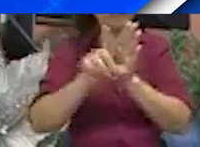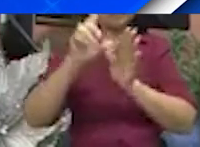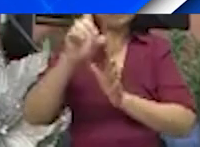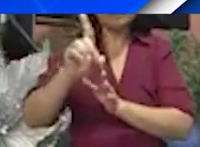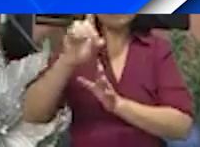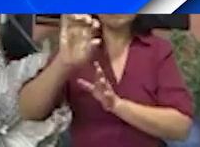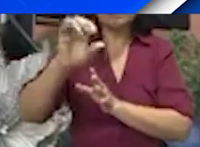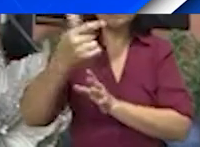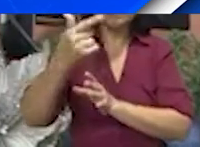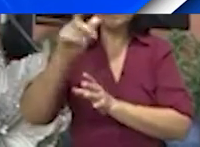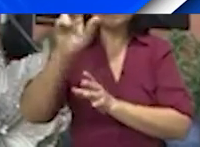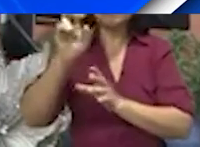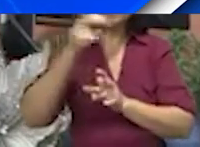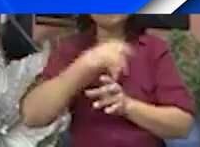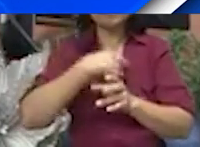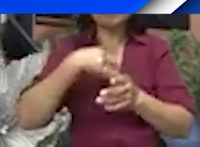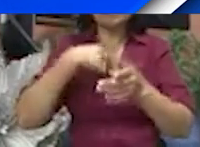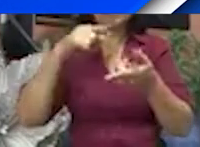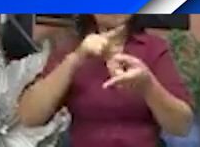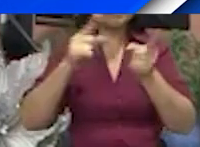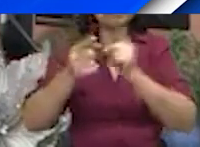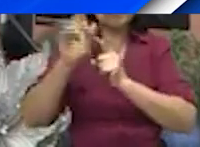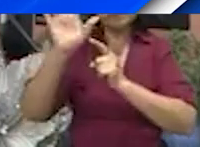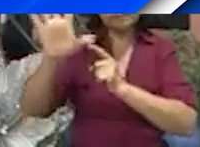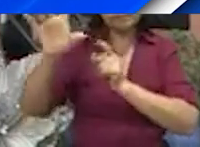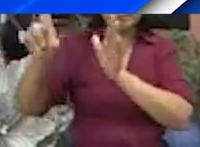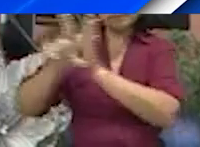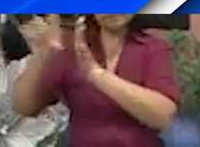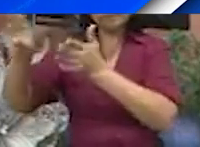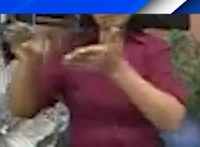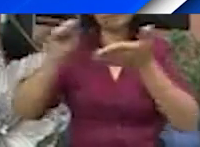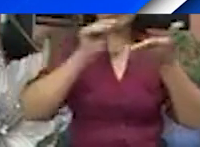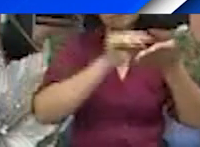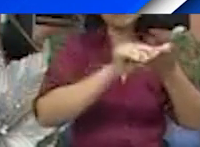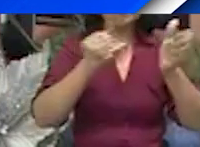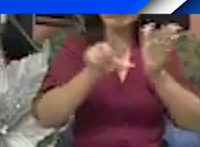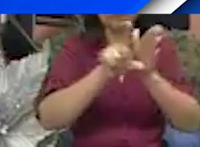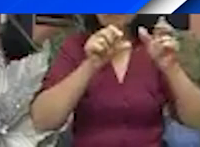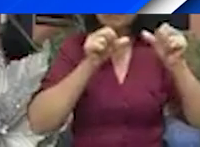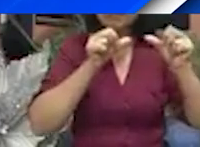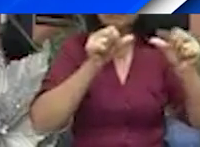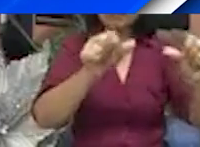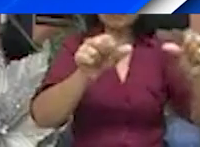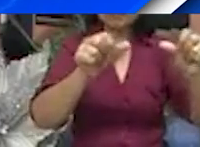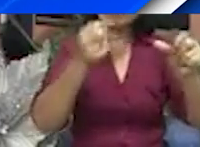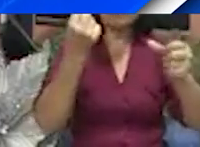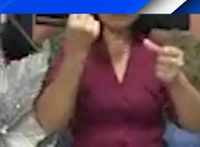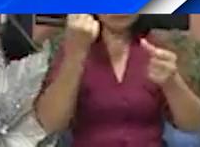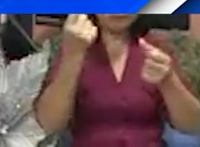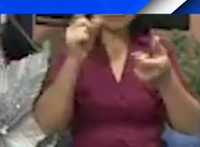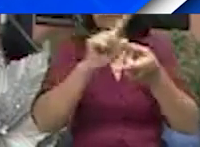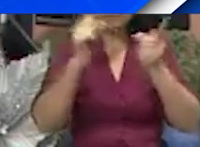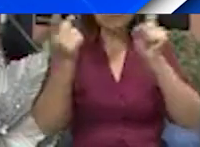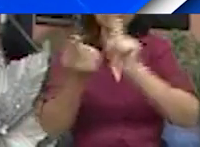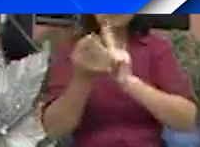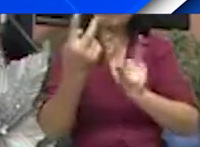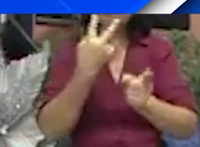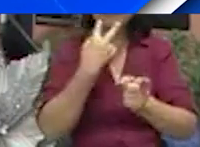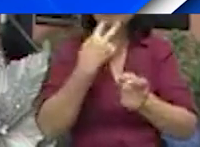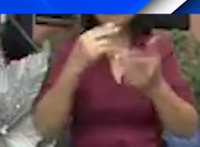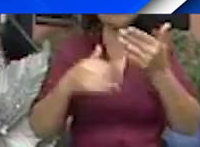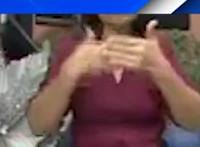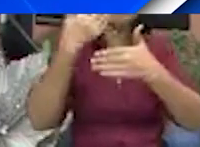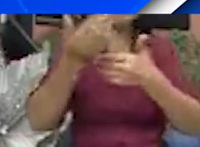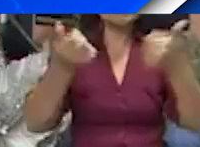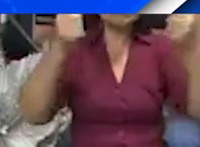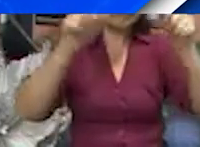jurídico nicaragüense, que produjo el traslado de 5 normas consolidadas a normas vigentes debido a que no tuvieron ninguna reforma posterior